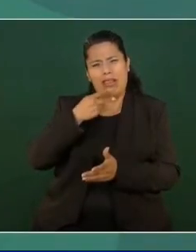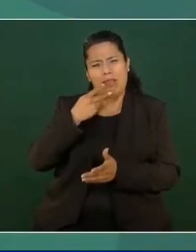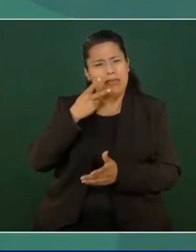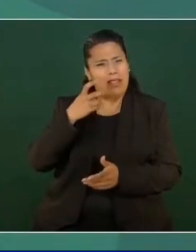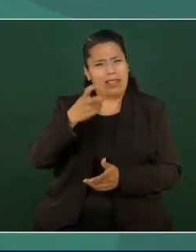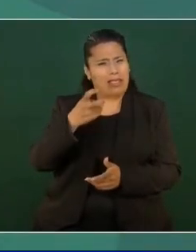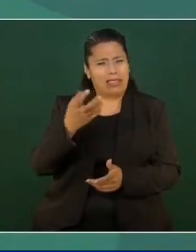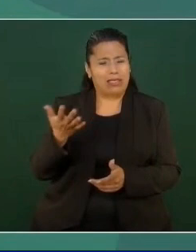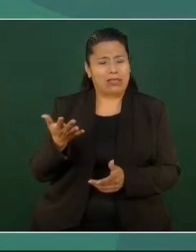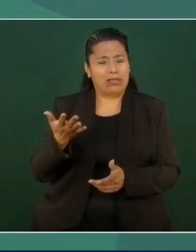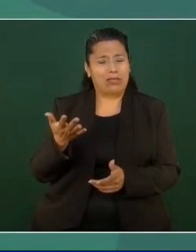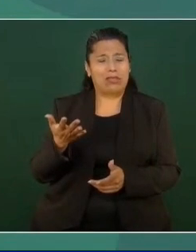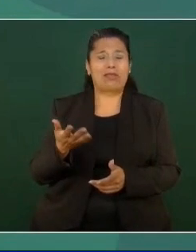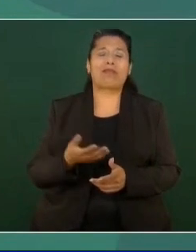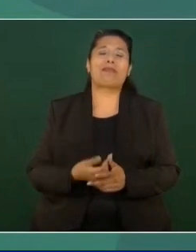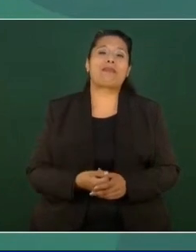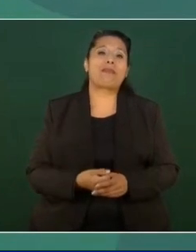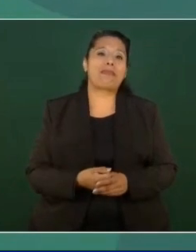es